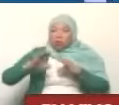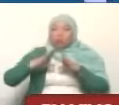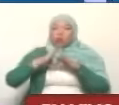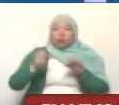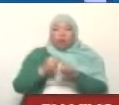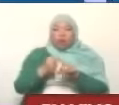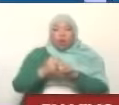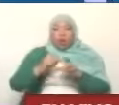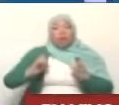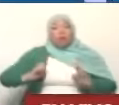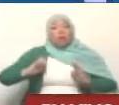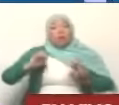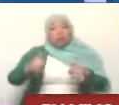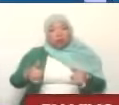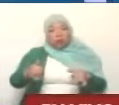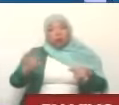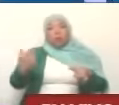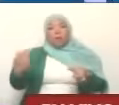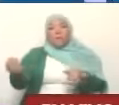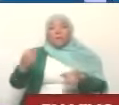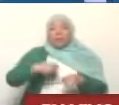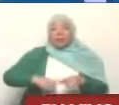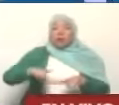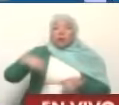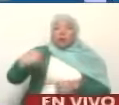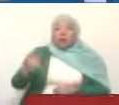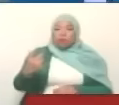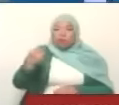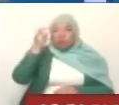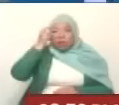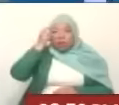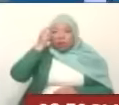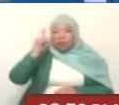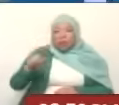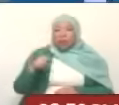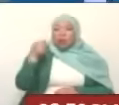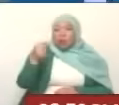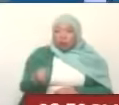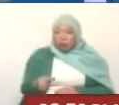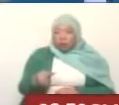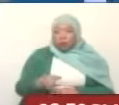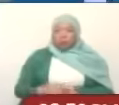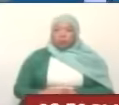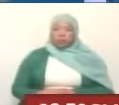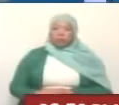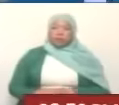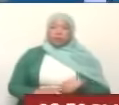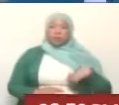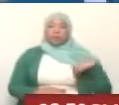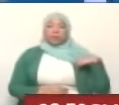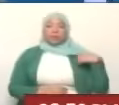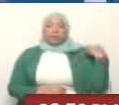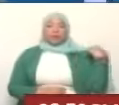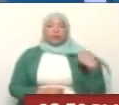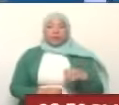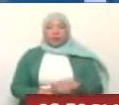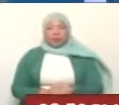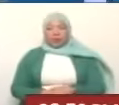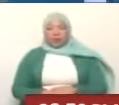y vamos a arrancar pasado mañana. Oye, ¿verdad? Sí. Vamos a arrancar en varios estados del